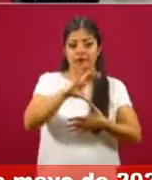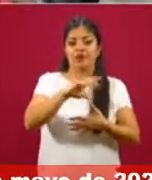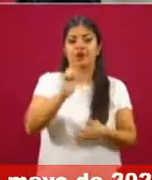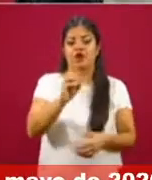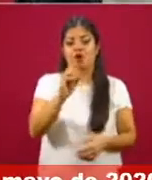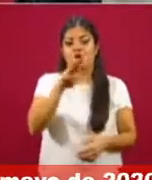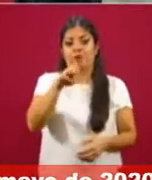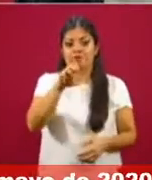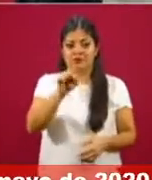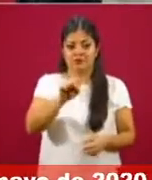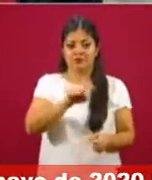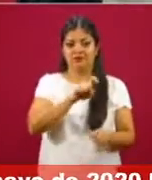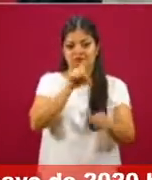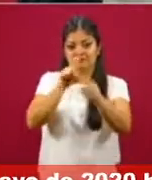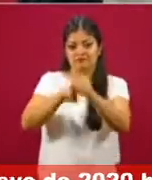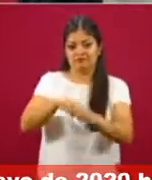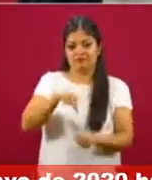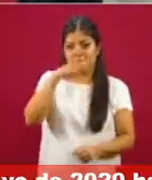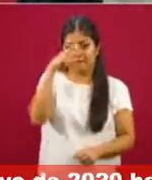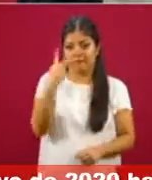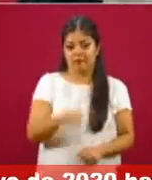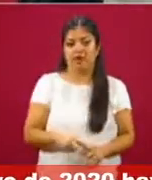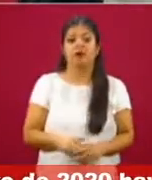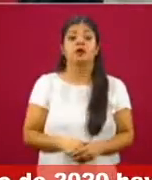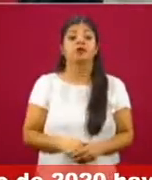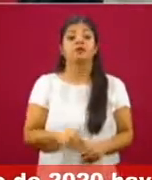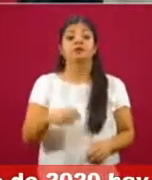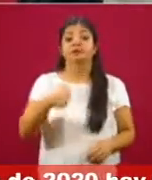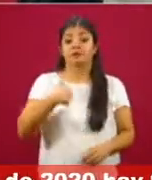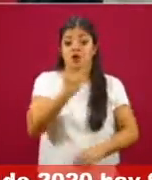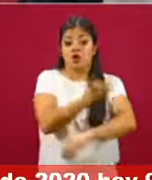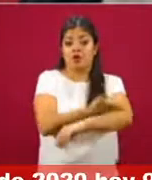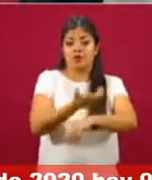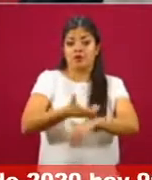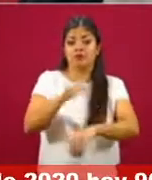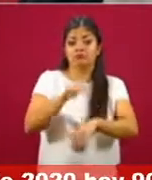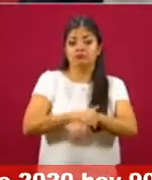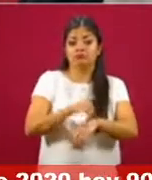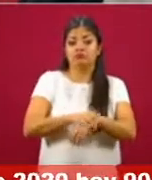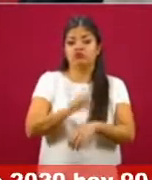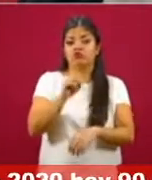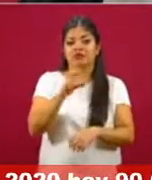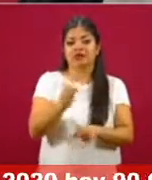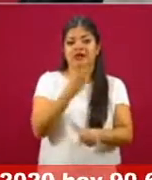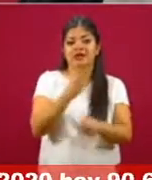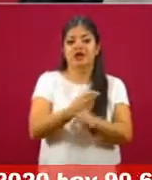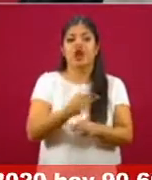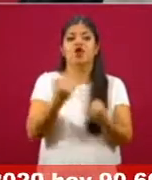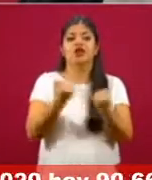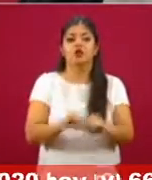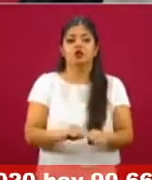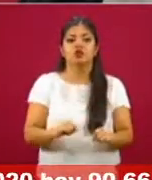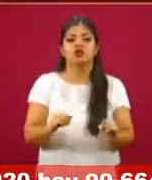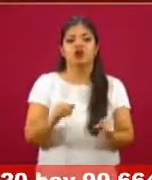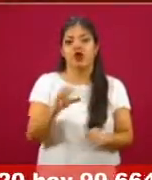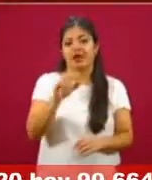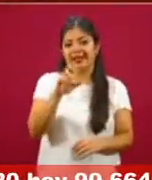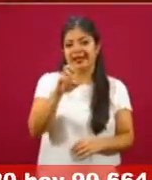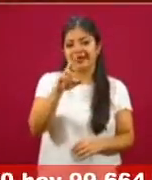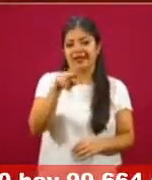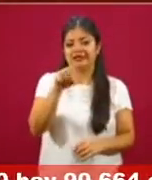de la Salud en México. Aquí atrás, mi compañero y amigo, subsecretario de Industria, Comercio y Competitividad, Ernesto